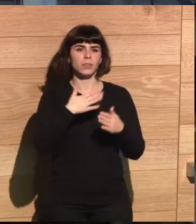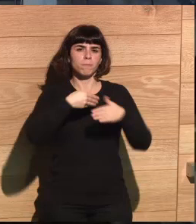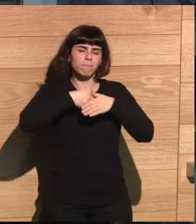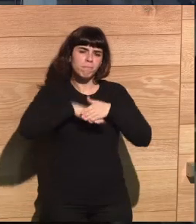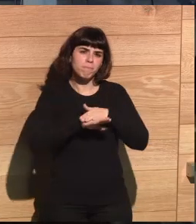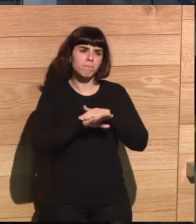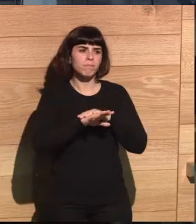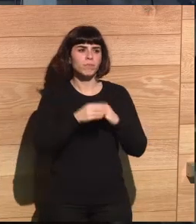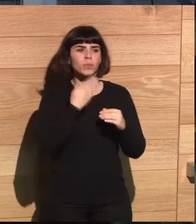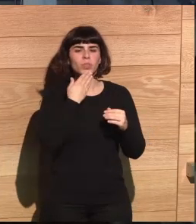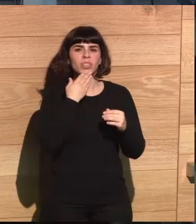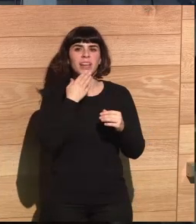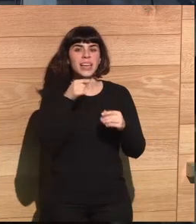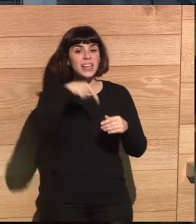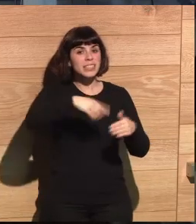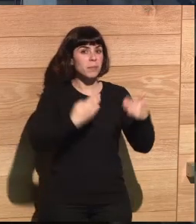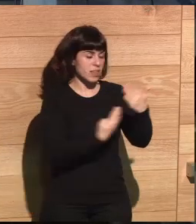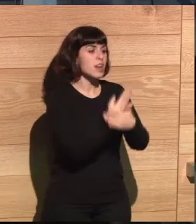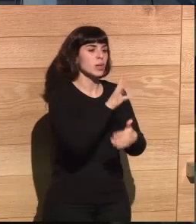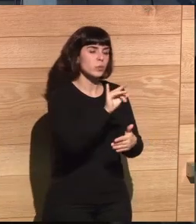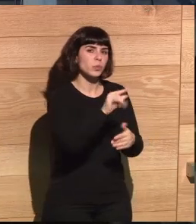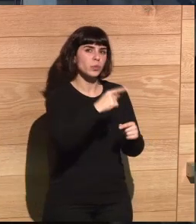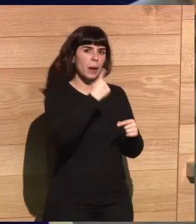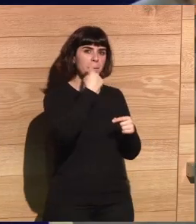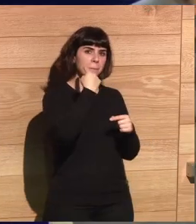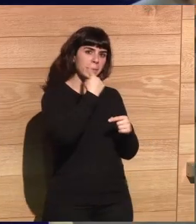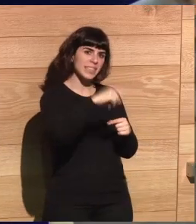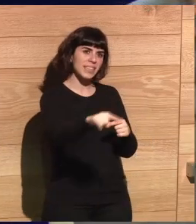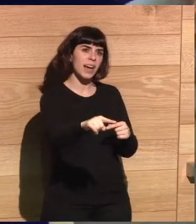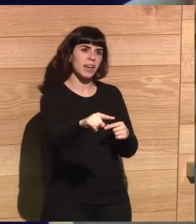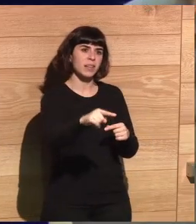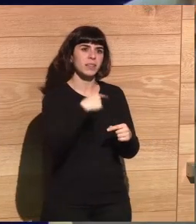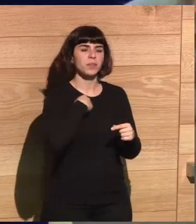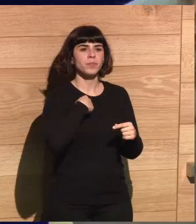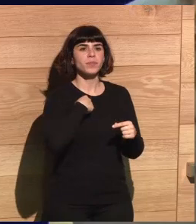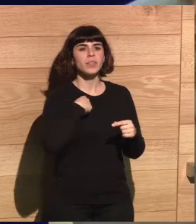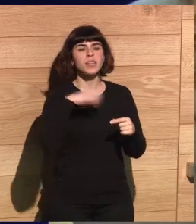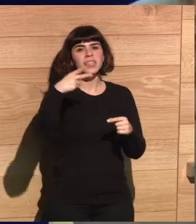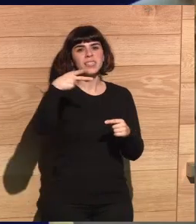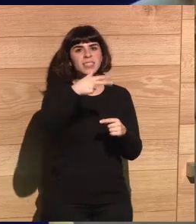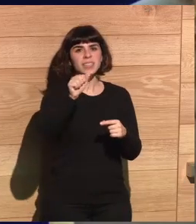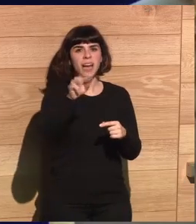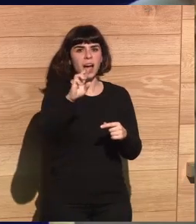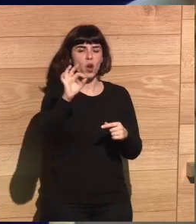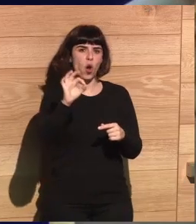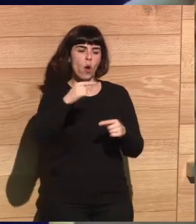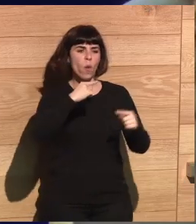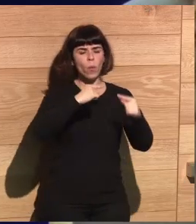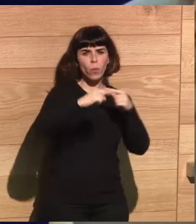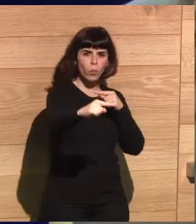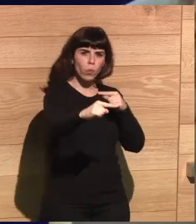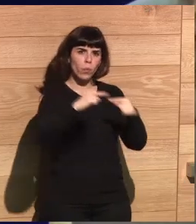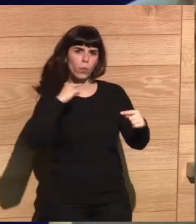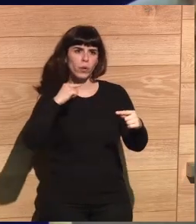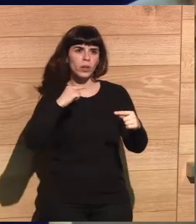es una exclusiva. Sí, lo he descubierto esta mañana con un mensaje que he intercambiado con Charo